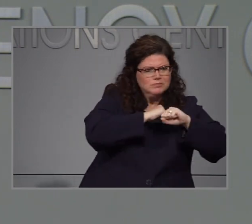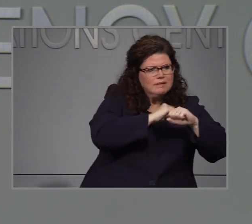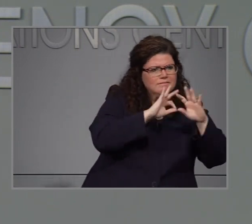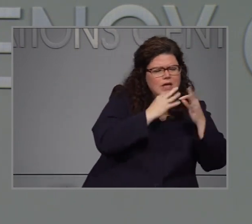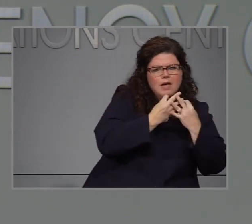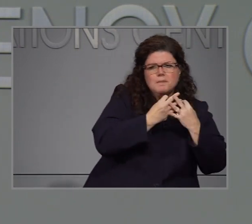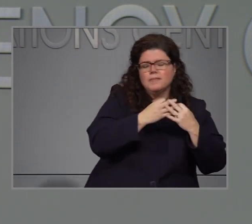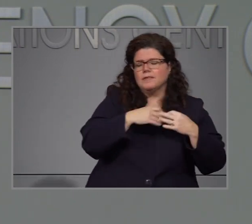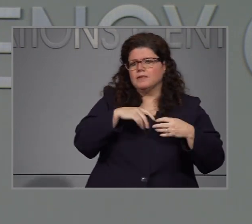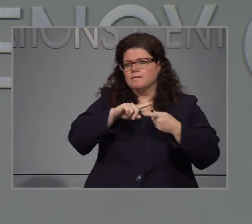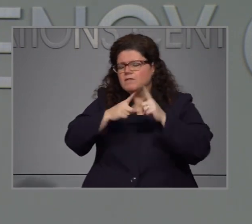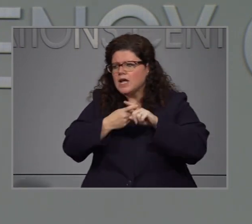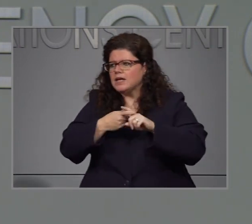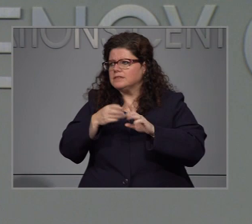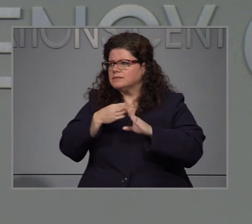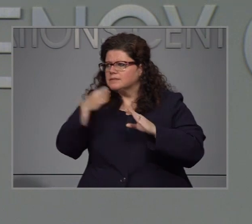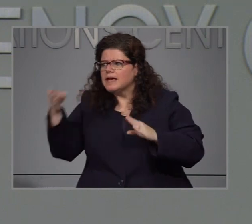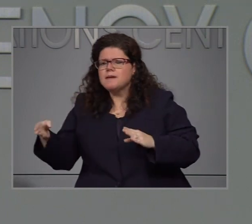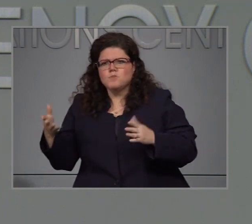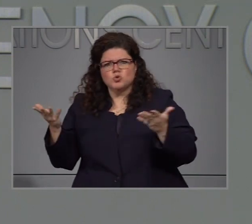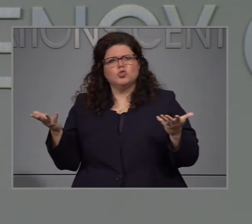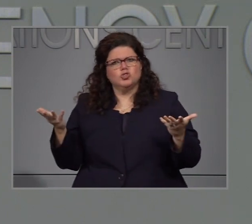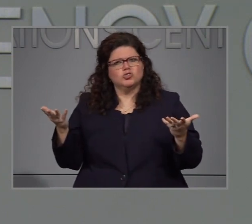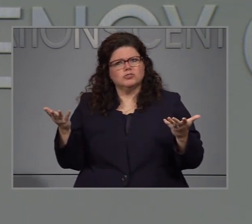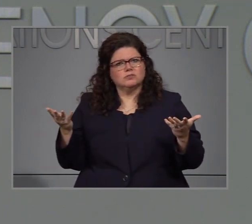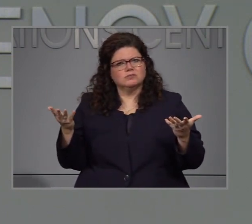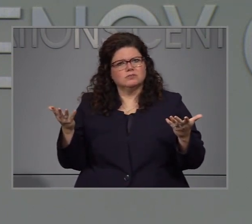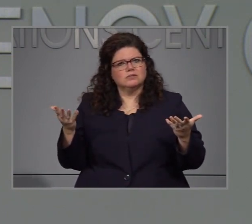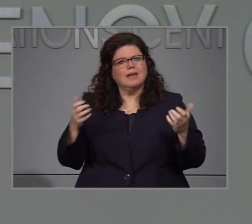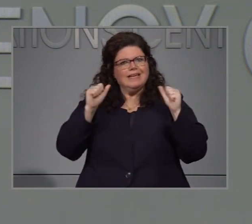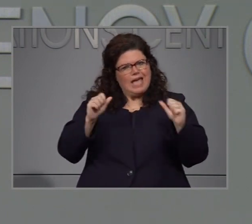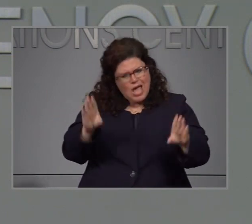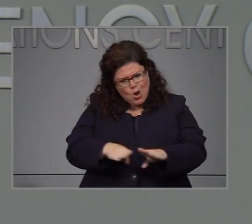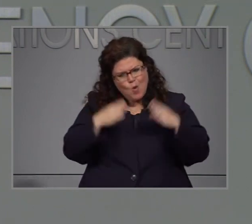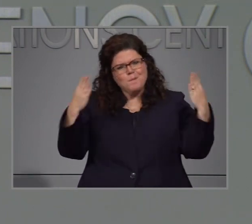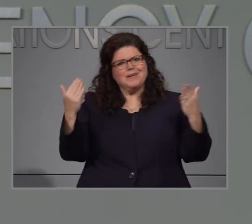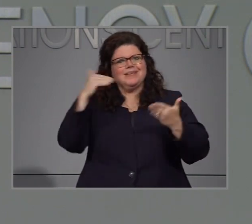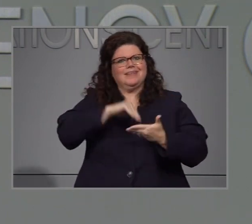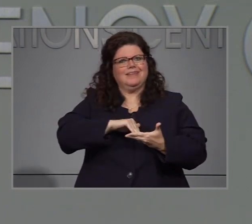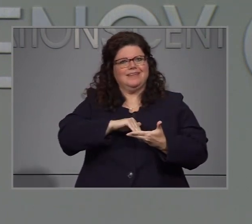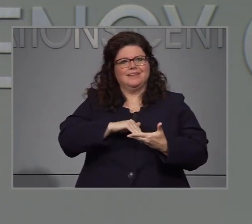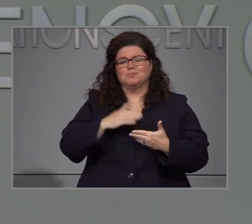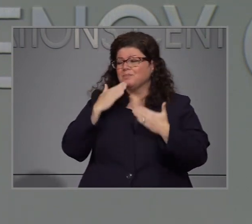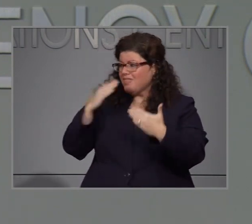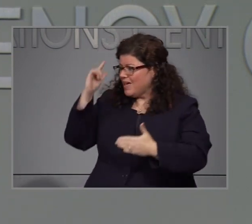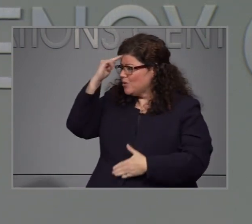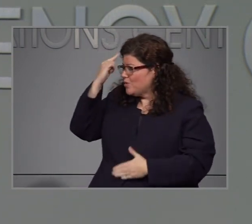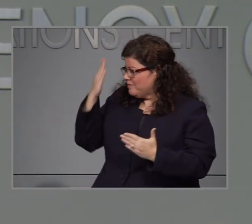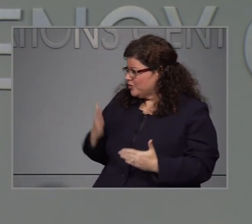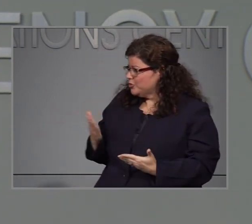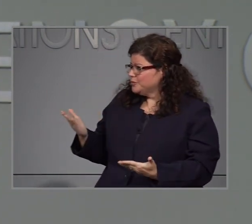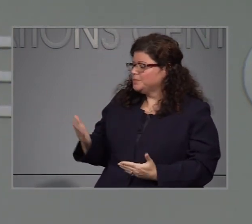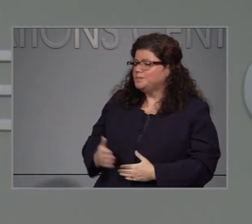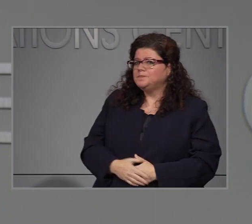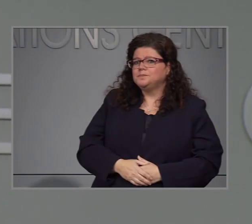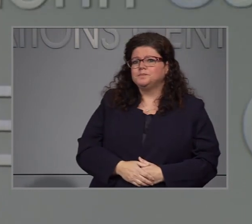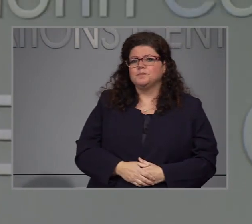a nuestras familias, nuestros amigos y vecinos y regresar a las personas y lugares que nos encantan. Gracias, gobernador.